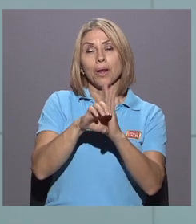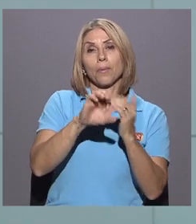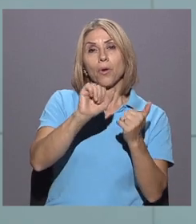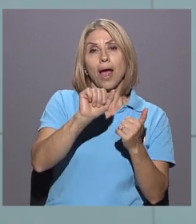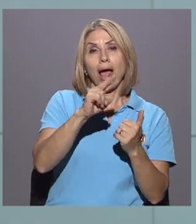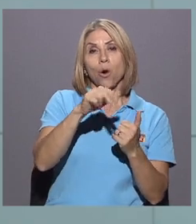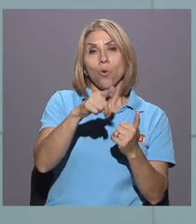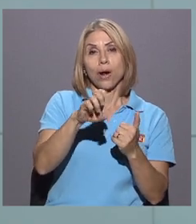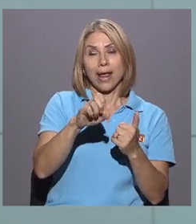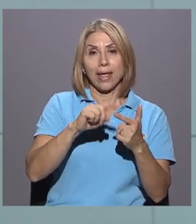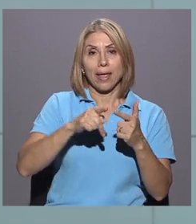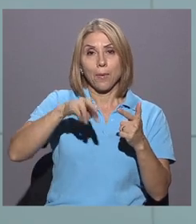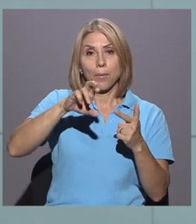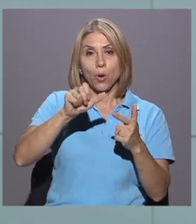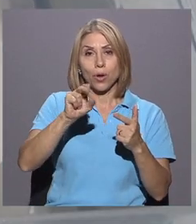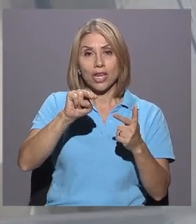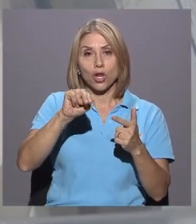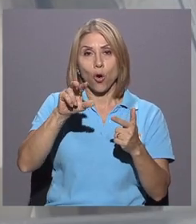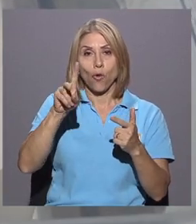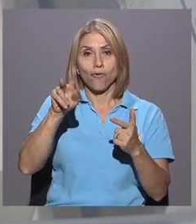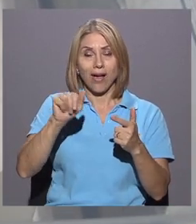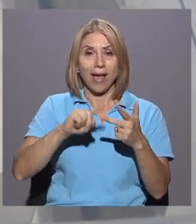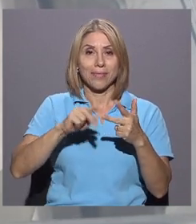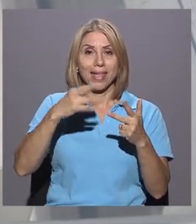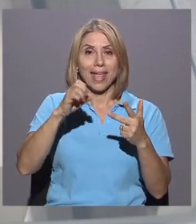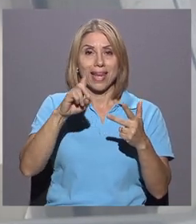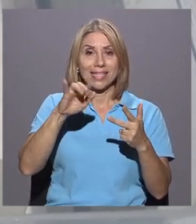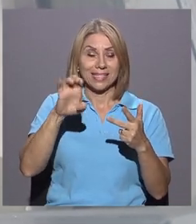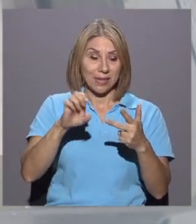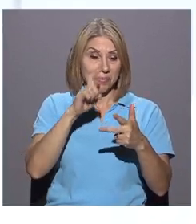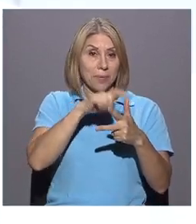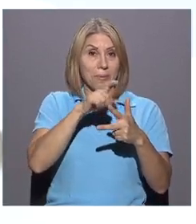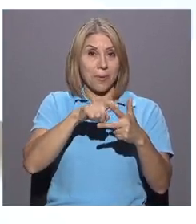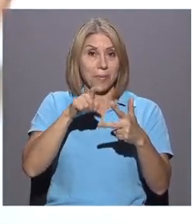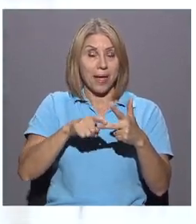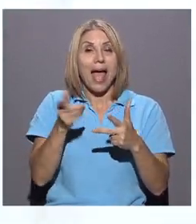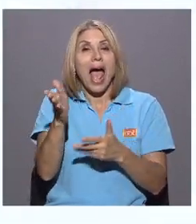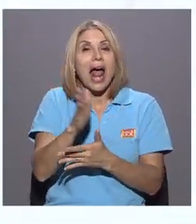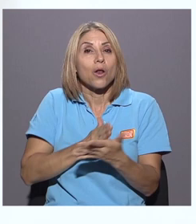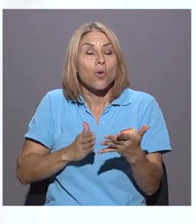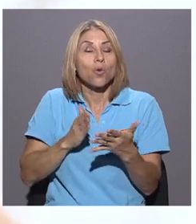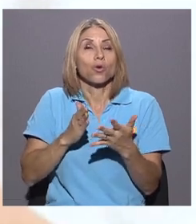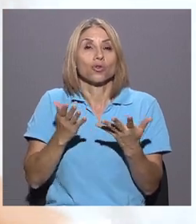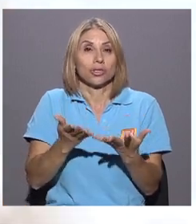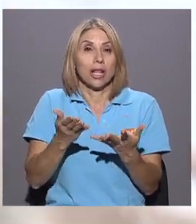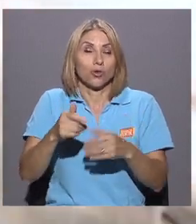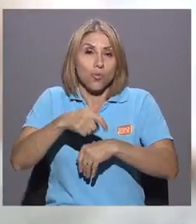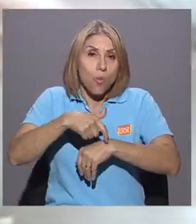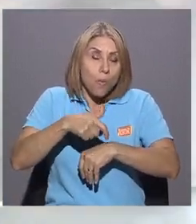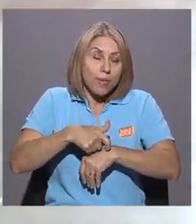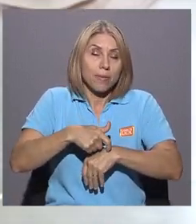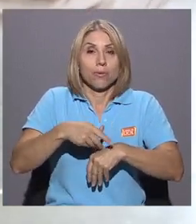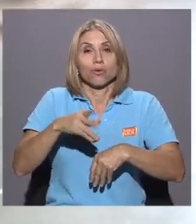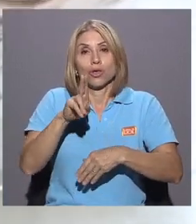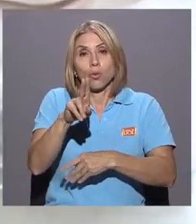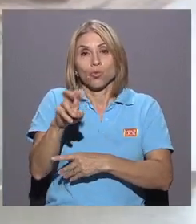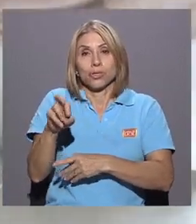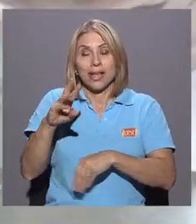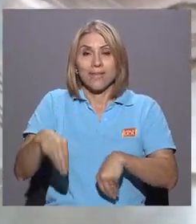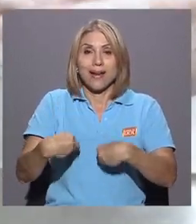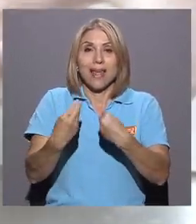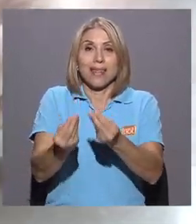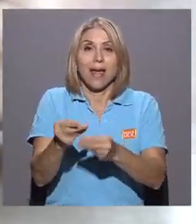Auge, ProInnova, Proyecto Hélice son tan solo algunos de los espacios que la institución le ofrece para crecer